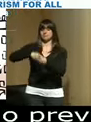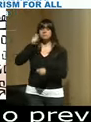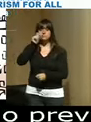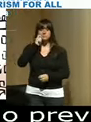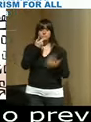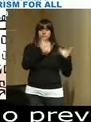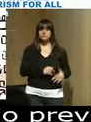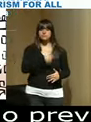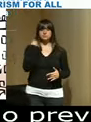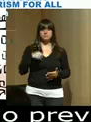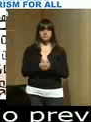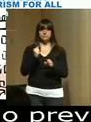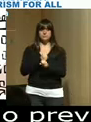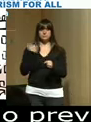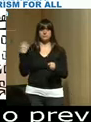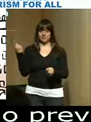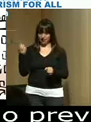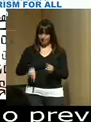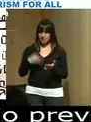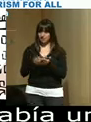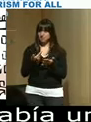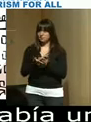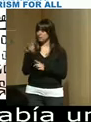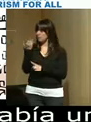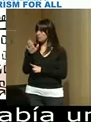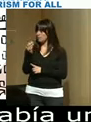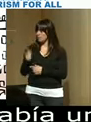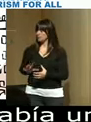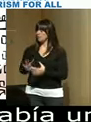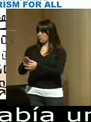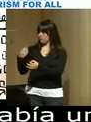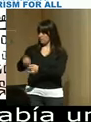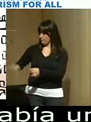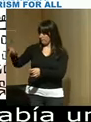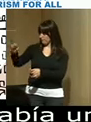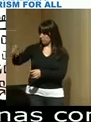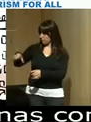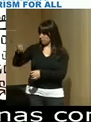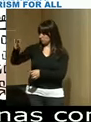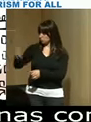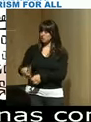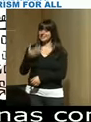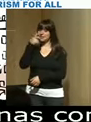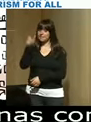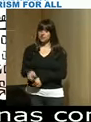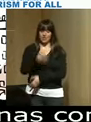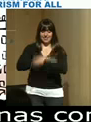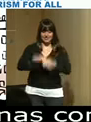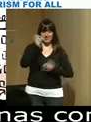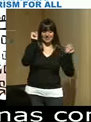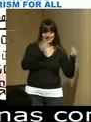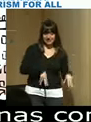pero en ese trabajo también se ponía de relevancia, y está un poco en relación con lo que decía antes Francisco, es que cuando la persona con discapacidad participa,